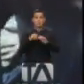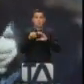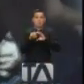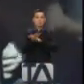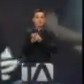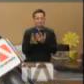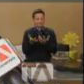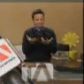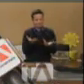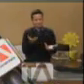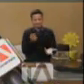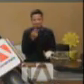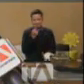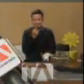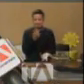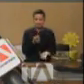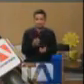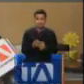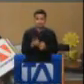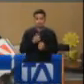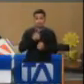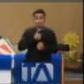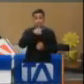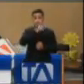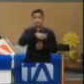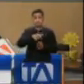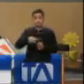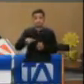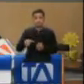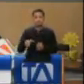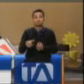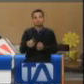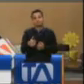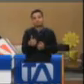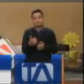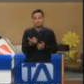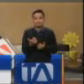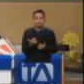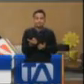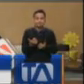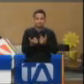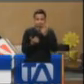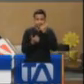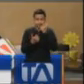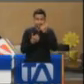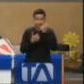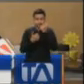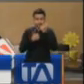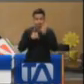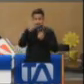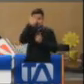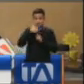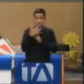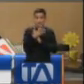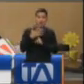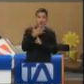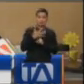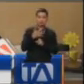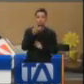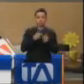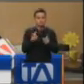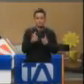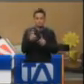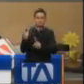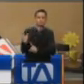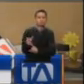propios pasajeros son ellos quienes entregan al acosador, que fue un